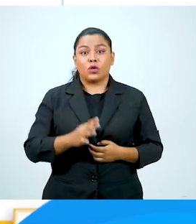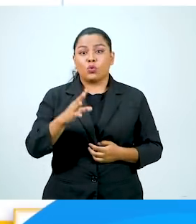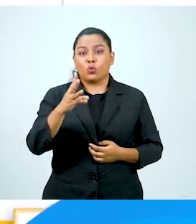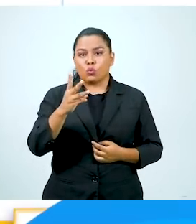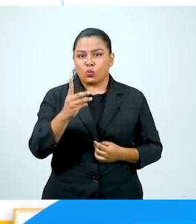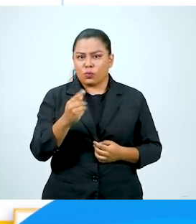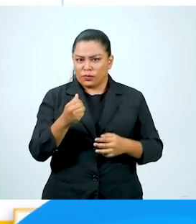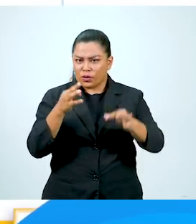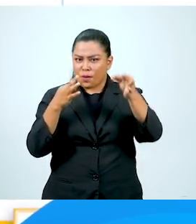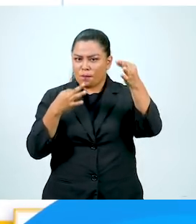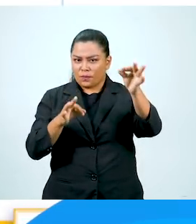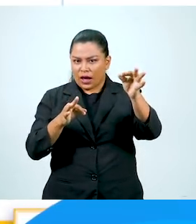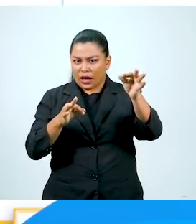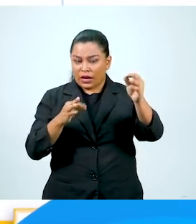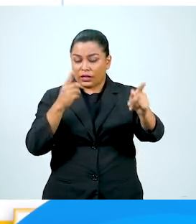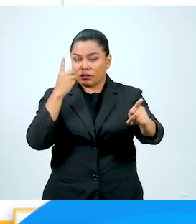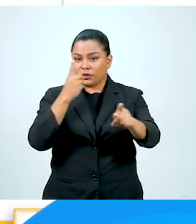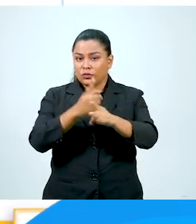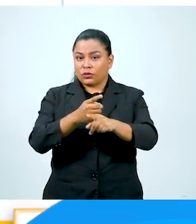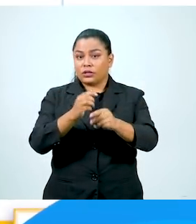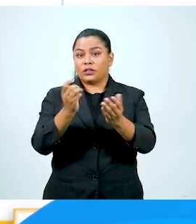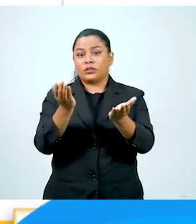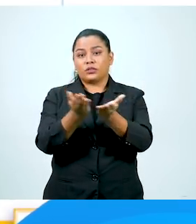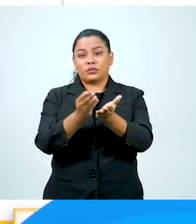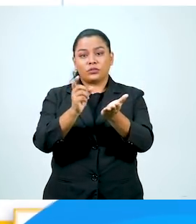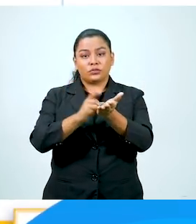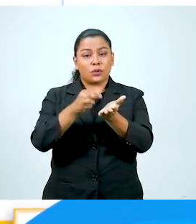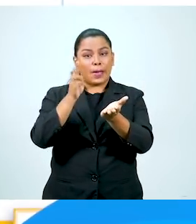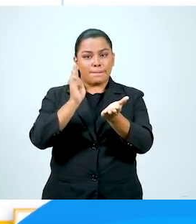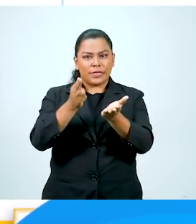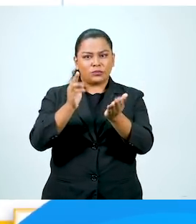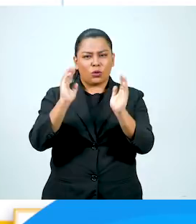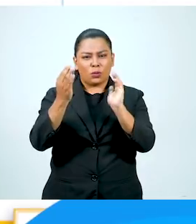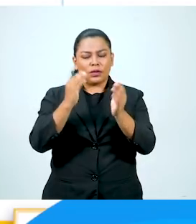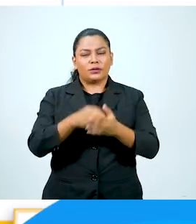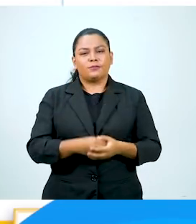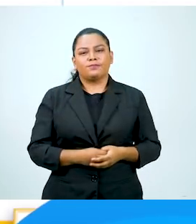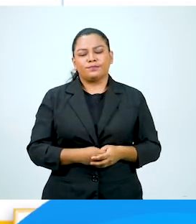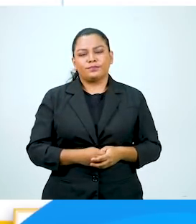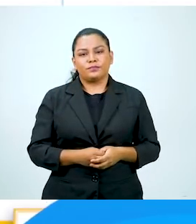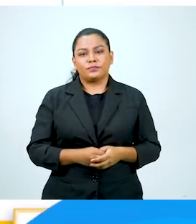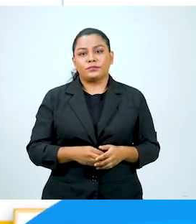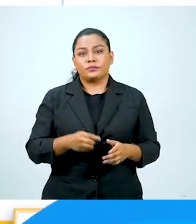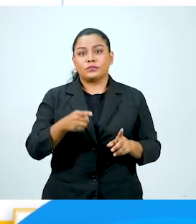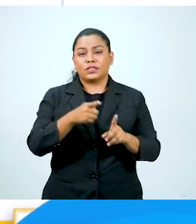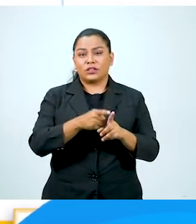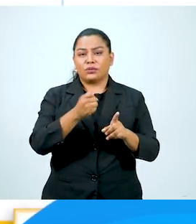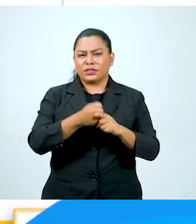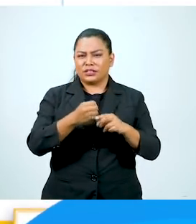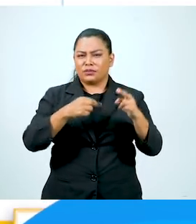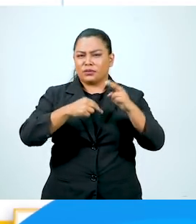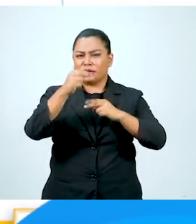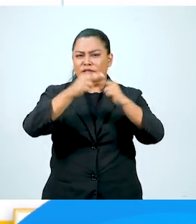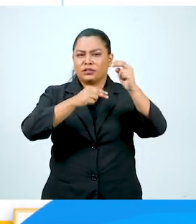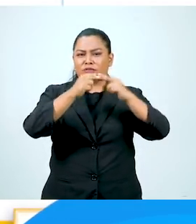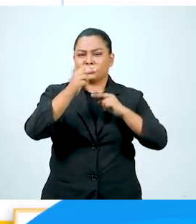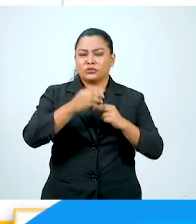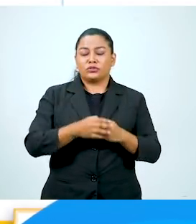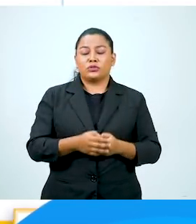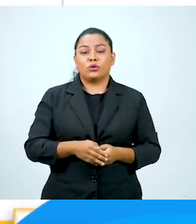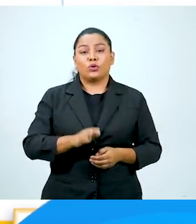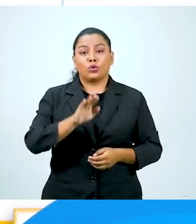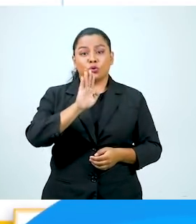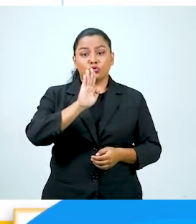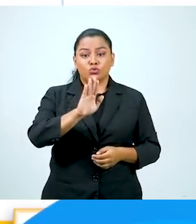los números de páginas correspondientes al libro de texto del estudiantado, el propósito de la construcción con